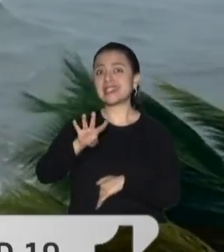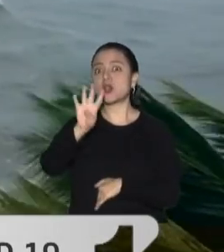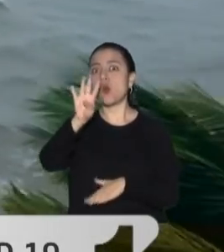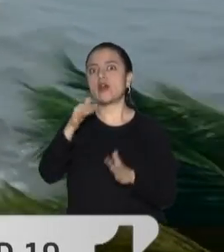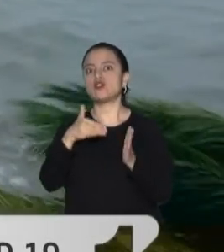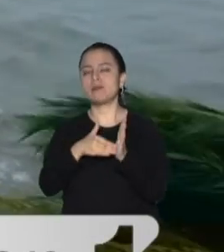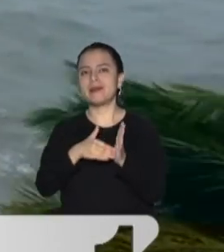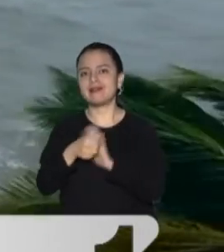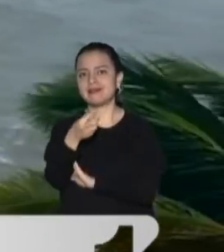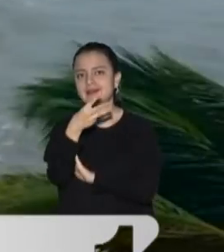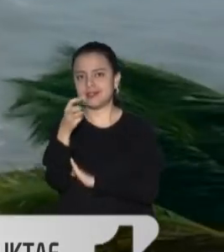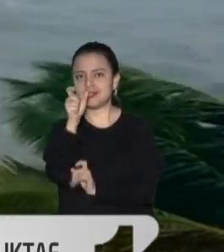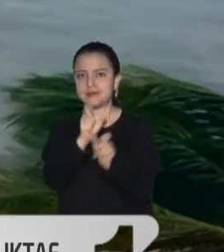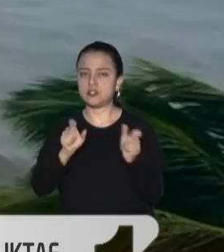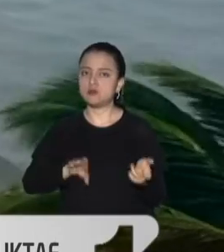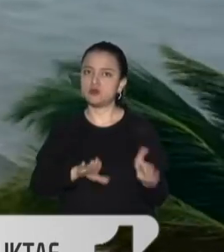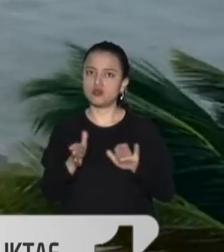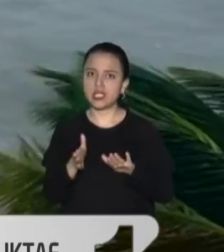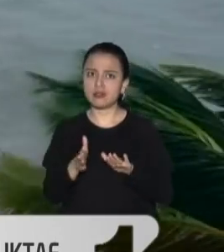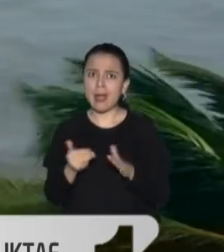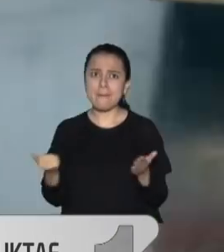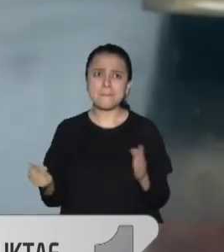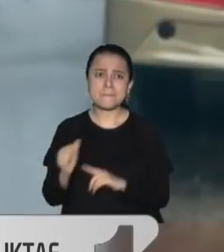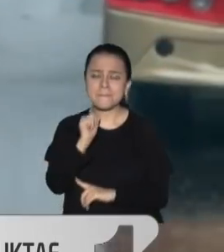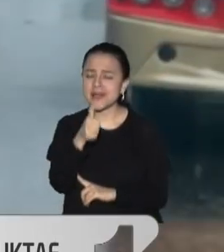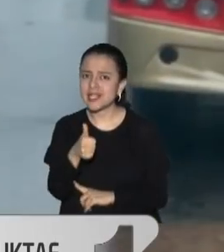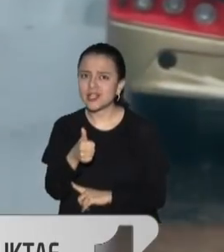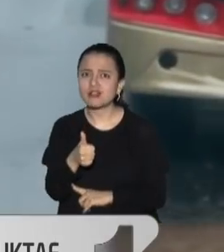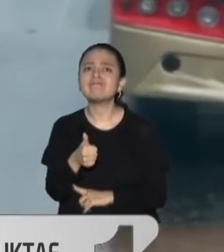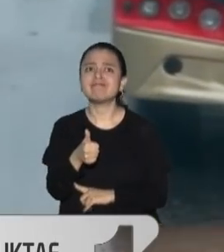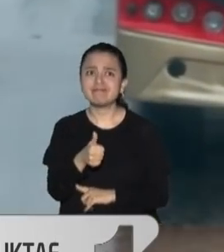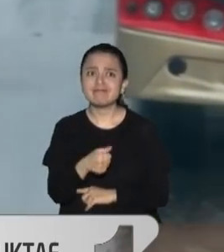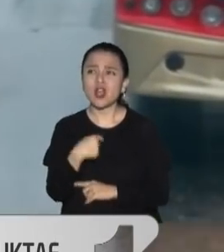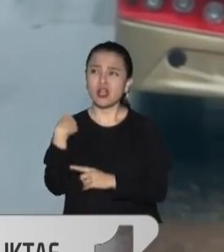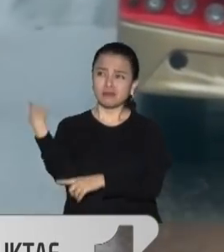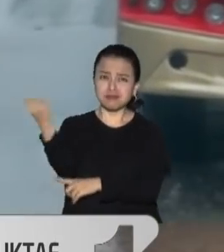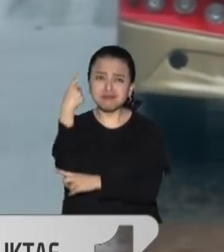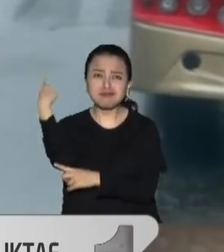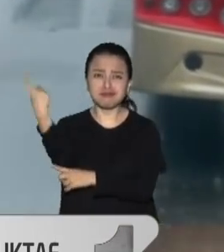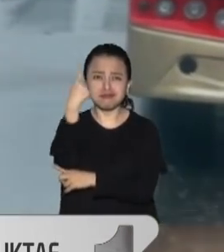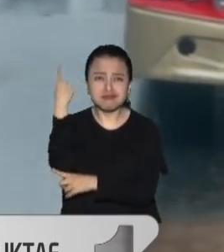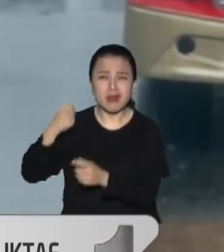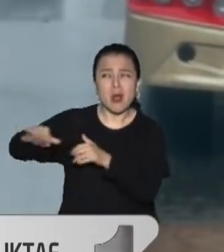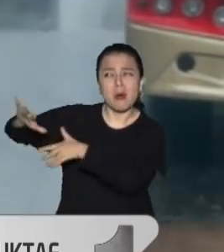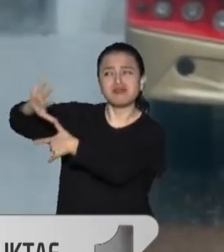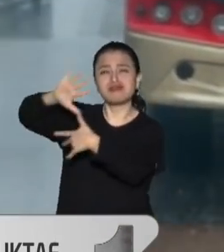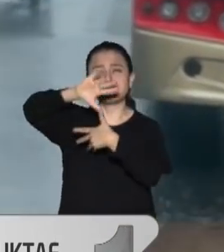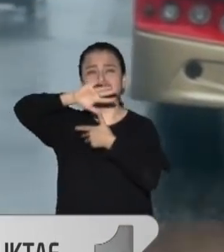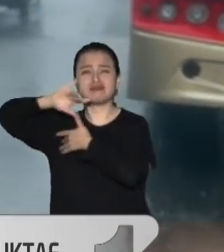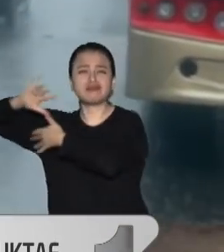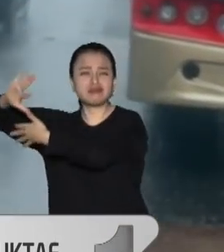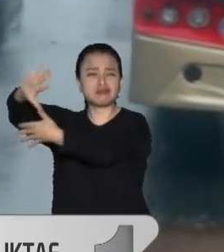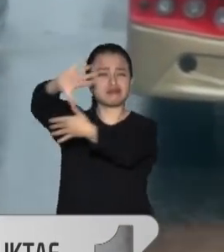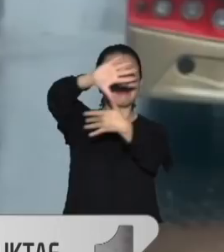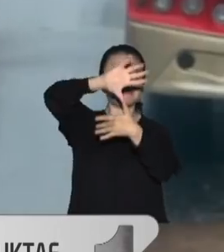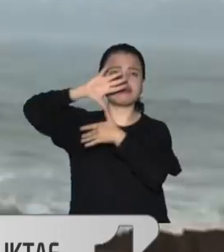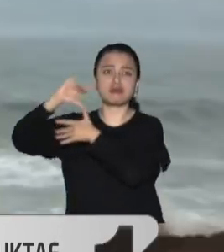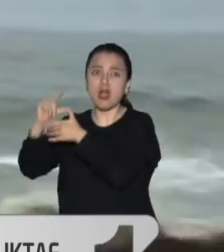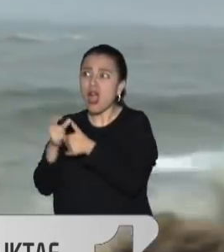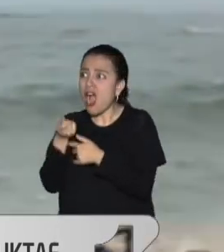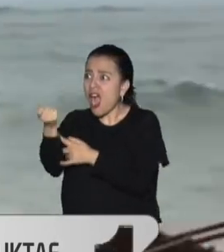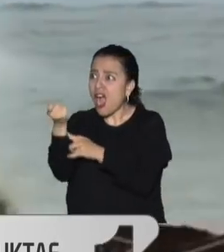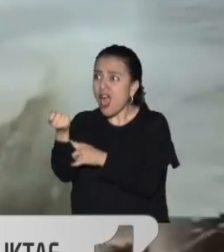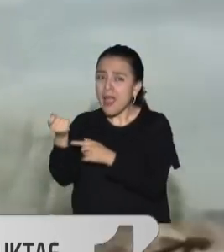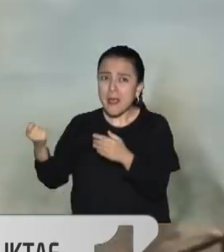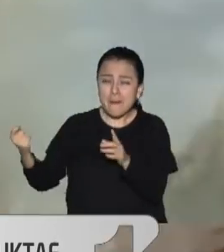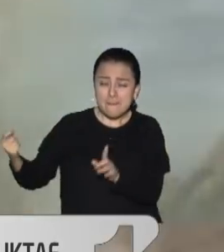se enfrenta a los estragos del ciclón Tauktae. En las últimas horas, más de 200.000 personas fueron evacuadas ante su inminente llegada. Luego